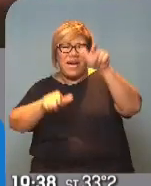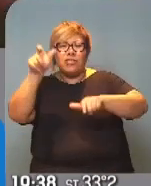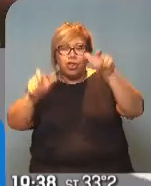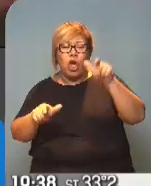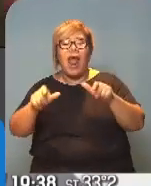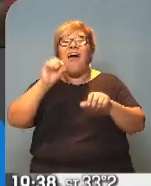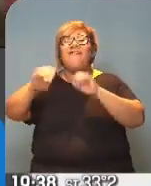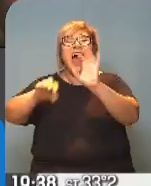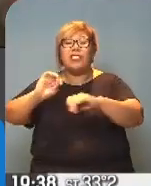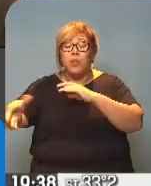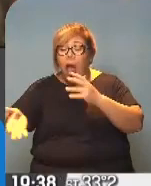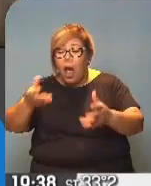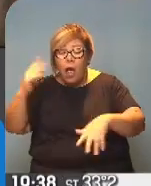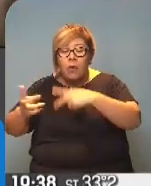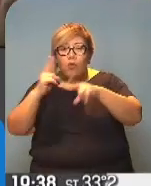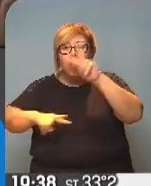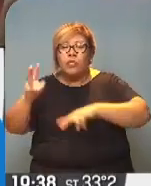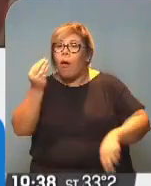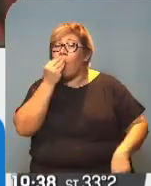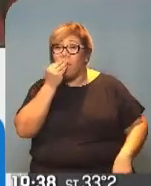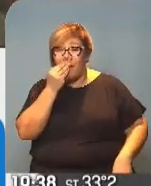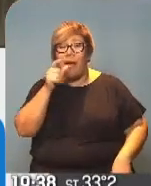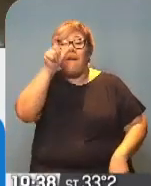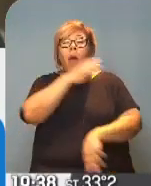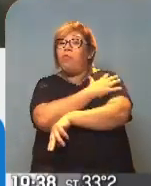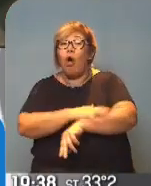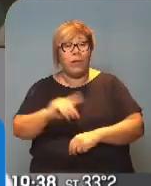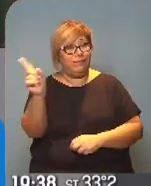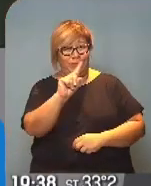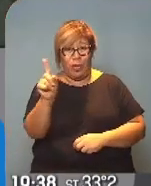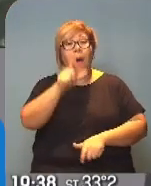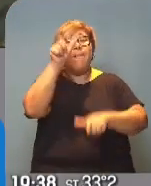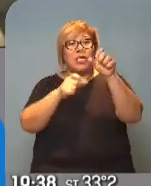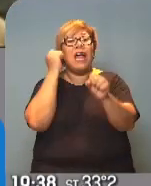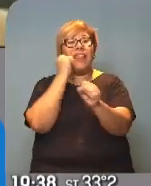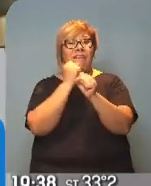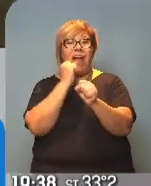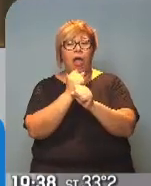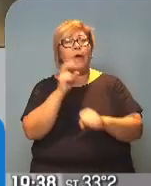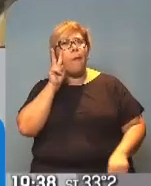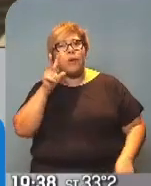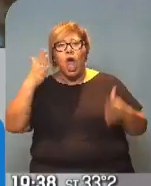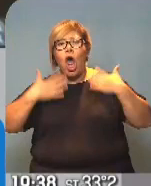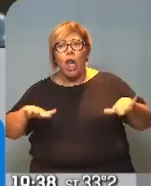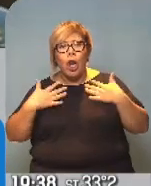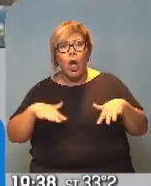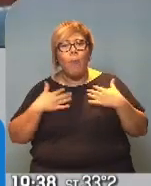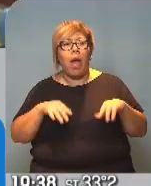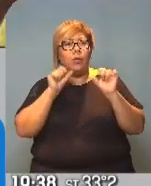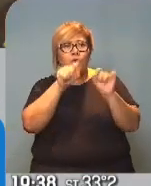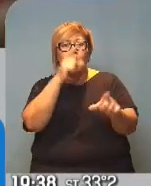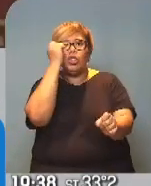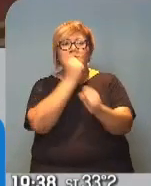no los indigentes, como se ve en cualquier parte. Las personas trabajadoras, uno los veía con el uniforme de la empresa donde trabajaban, mujeres que iban con